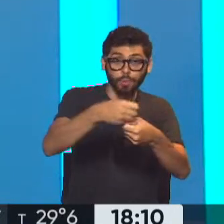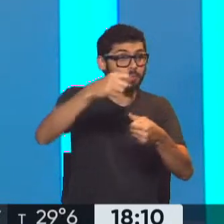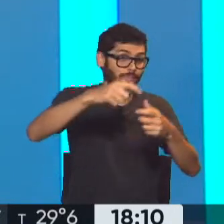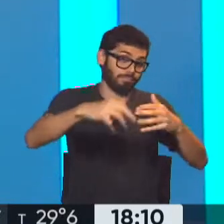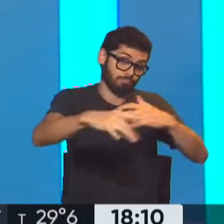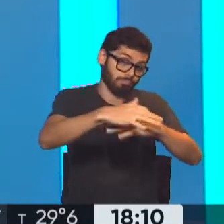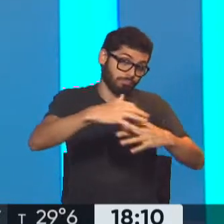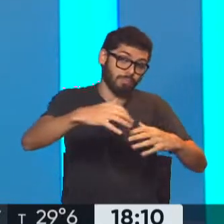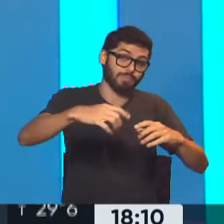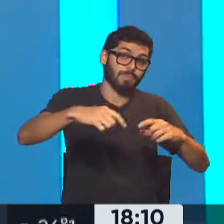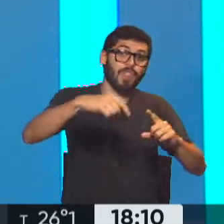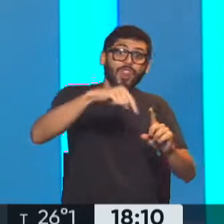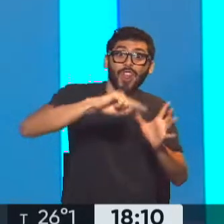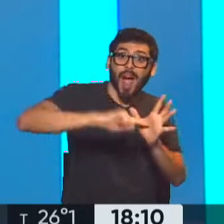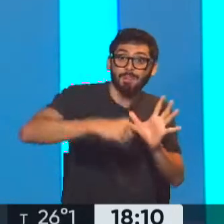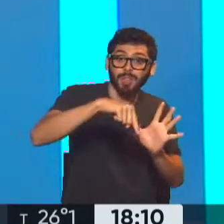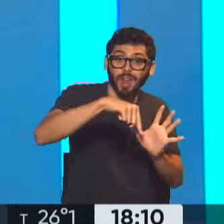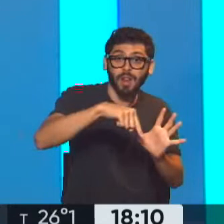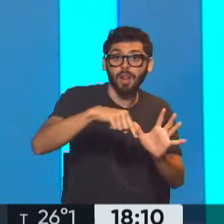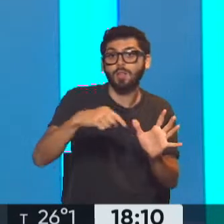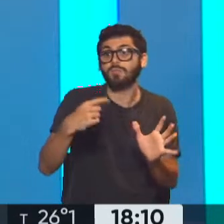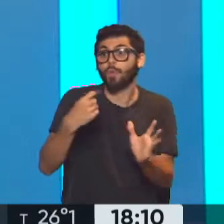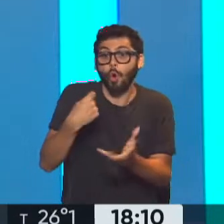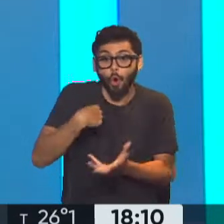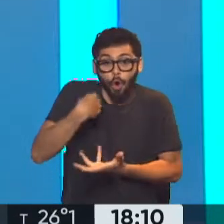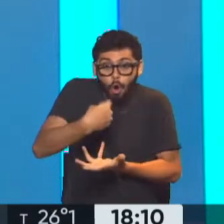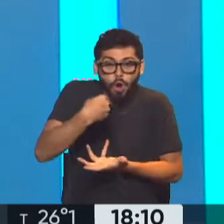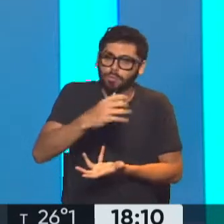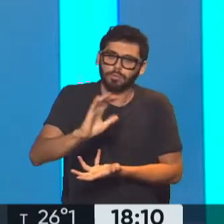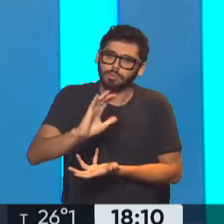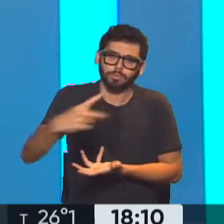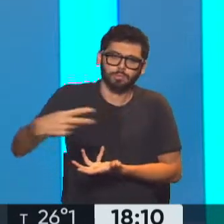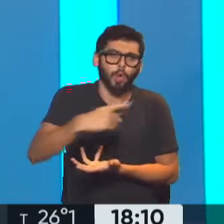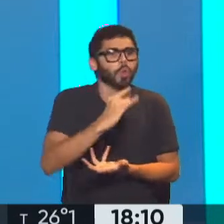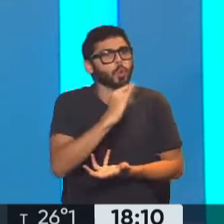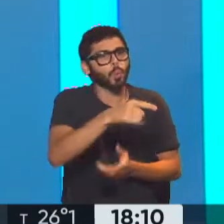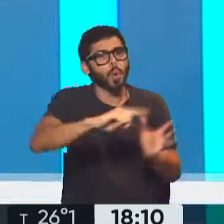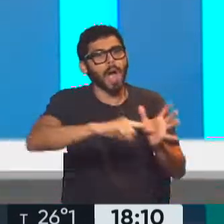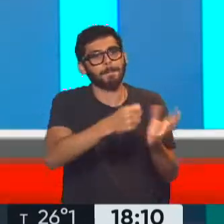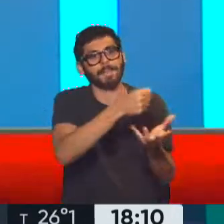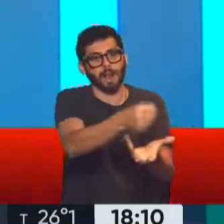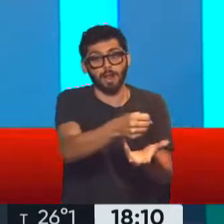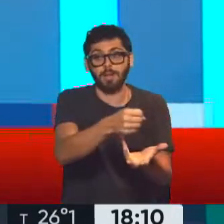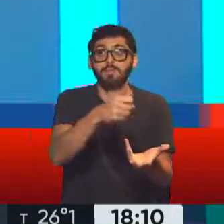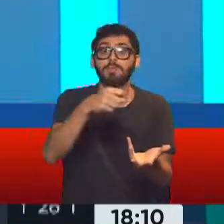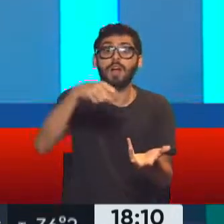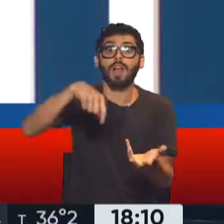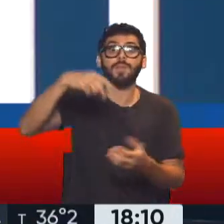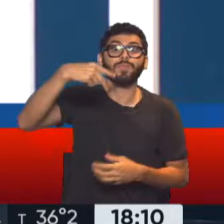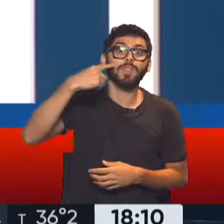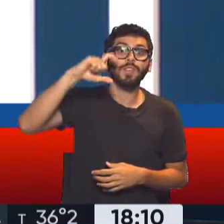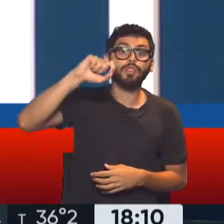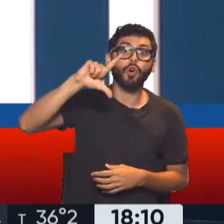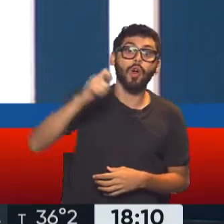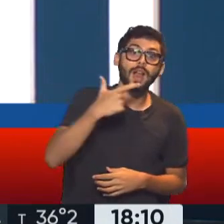Ciudad Autónoma de Buenos Aires, bueno, justamente hacia la ciudad. ¿Qué implica esto? Bueno, el retiro de subsidio. Nicolás Fiorentino con la información. Nico.